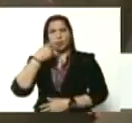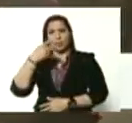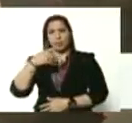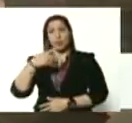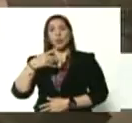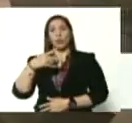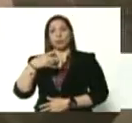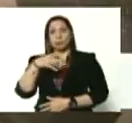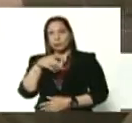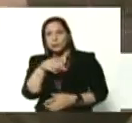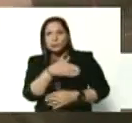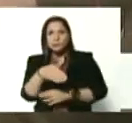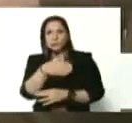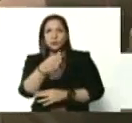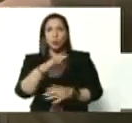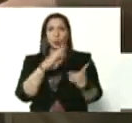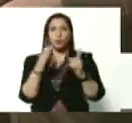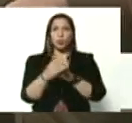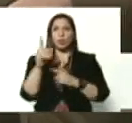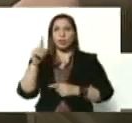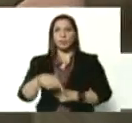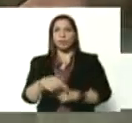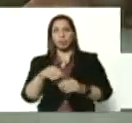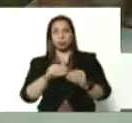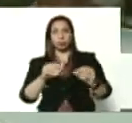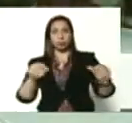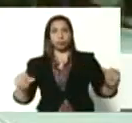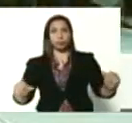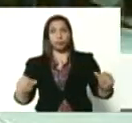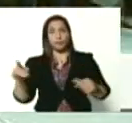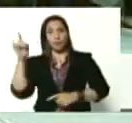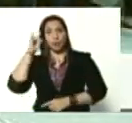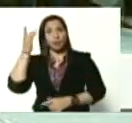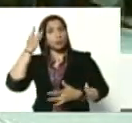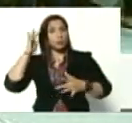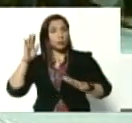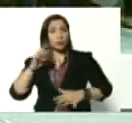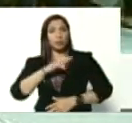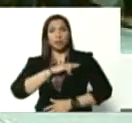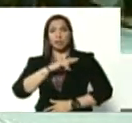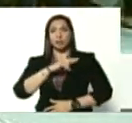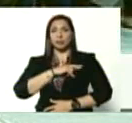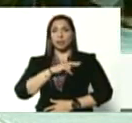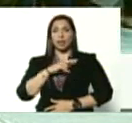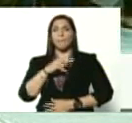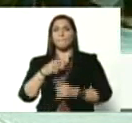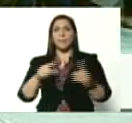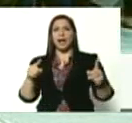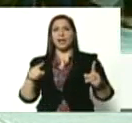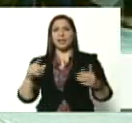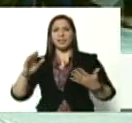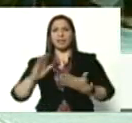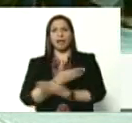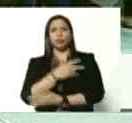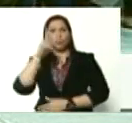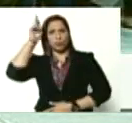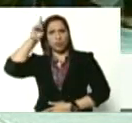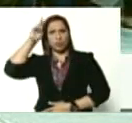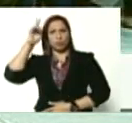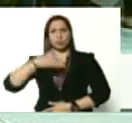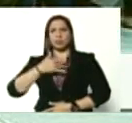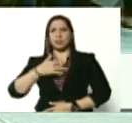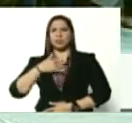y civilizatorio bajo el control o infernal de una supuesta raza cósmica parades indian izar nos un